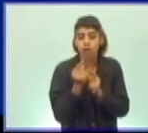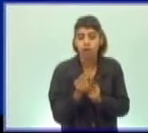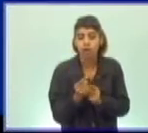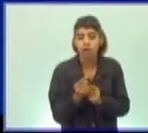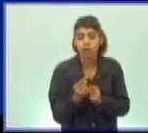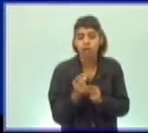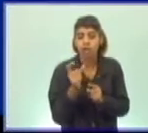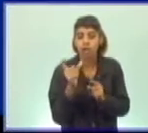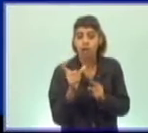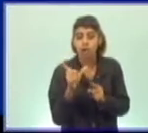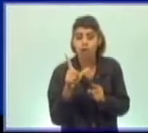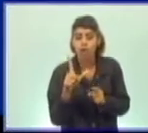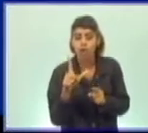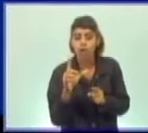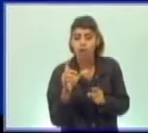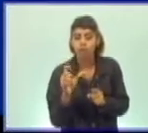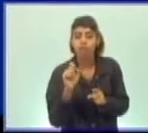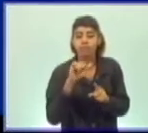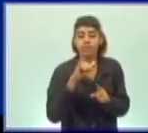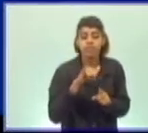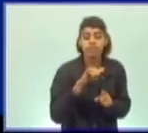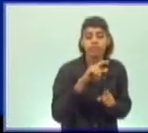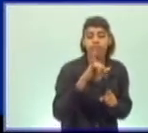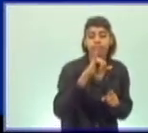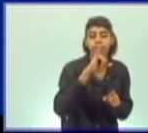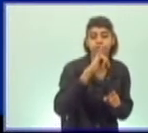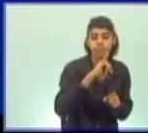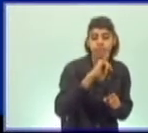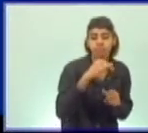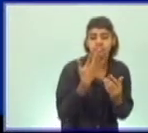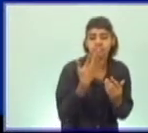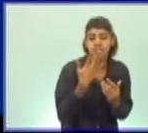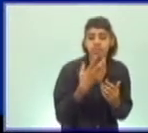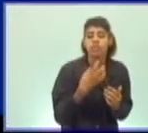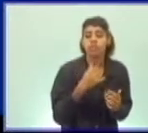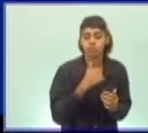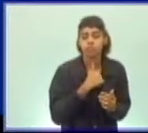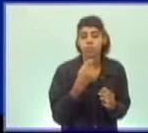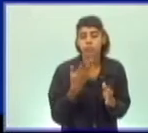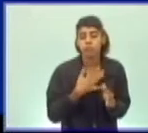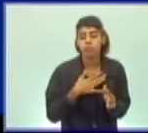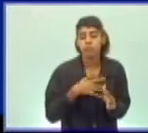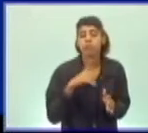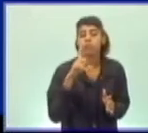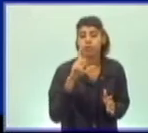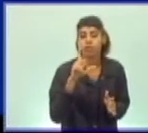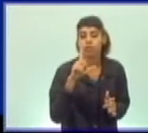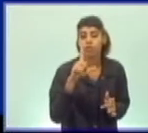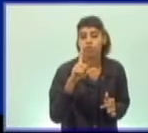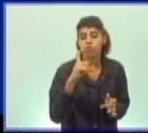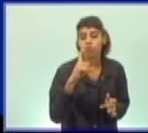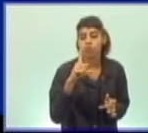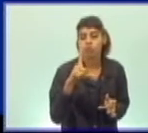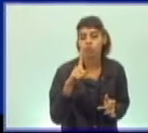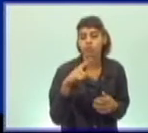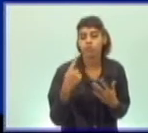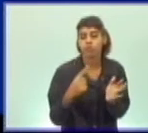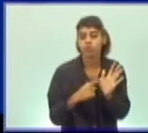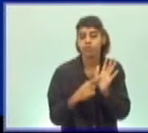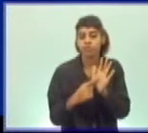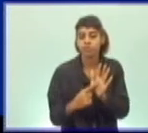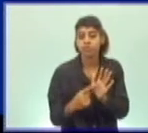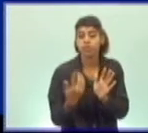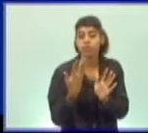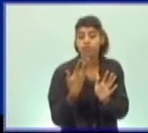cloro y el yodo? Espero que su respuesta haya sido correcta, ¿verdad? El cloro, su símbolo